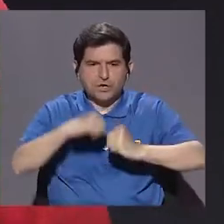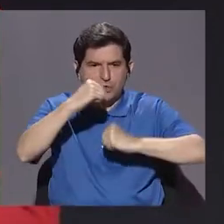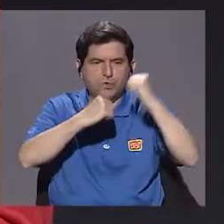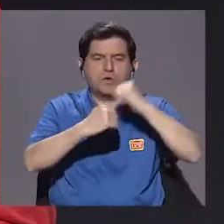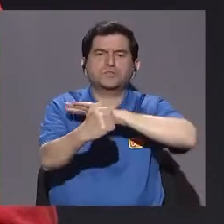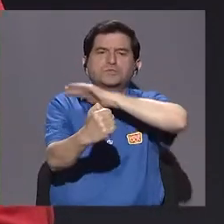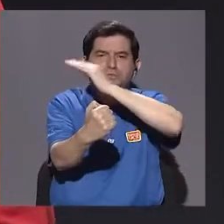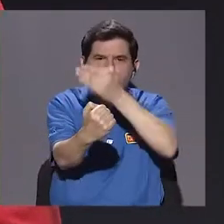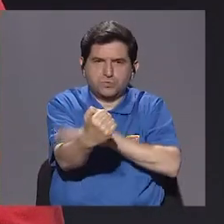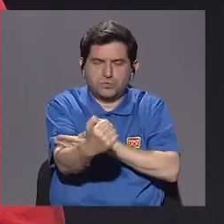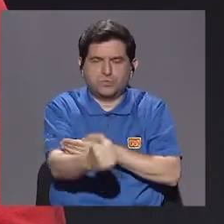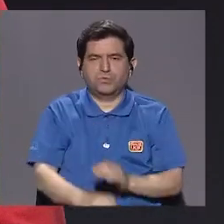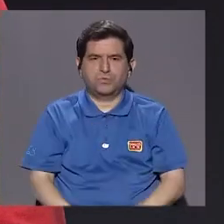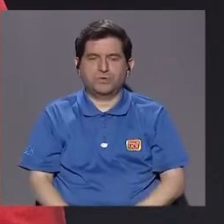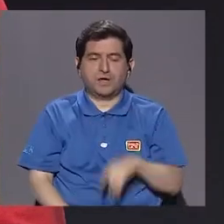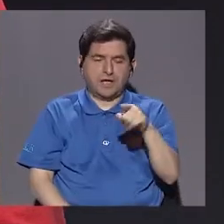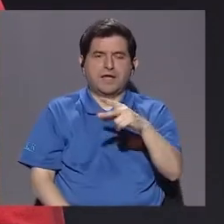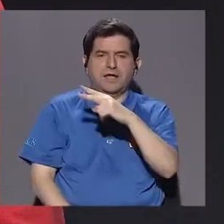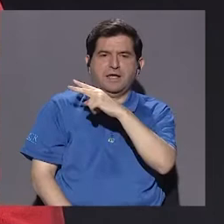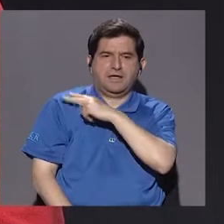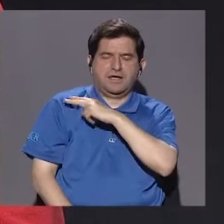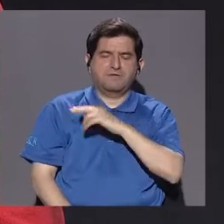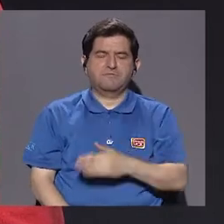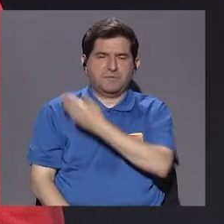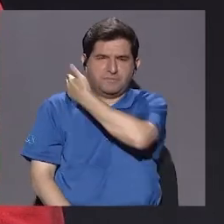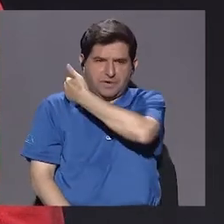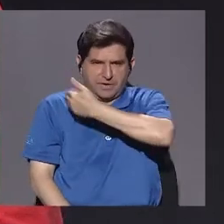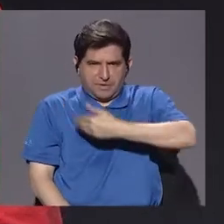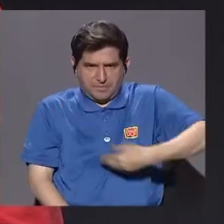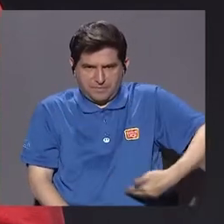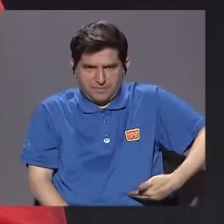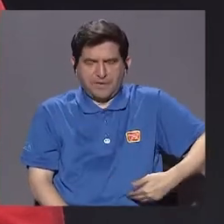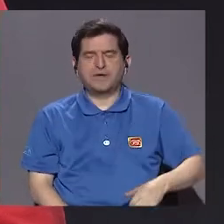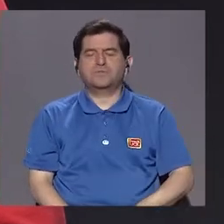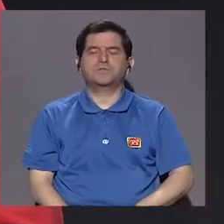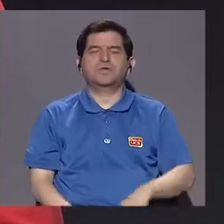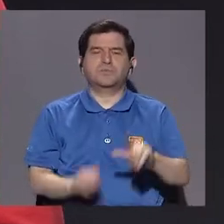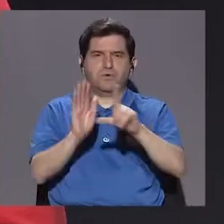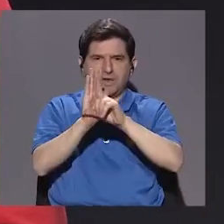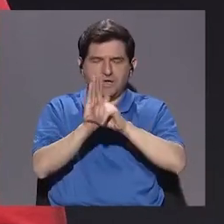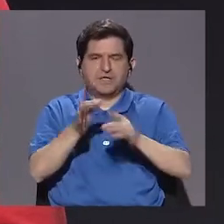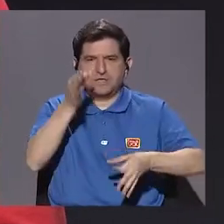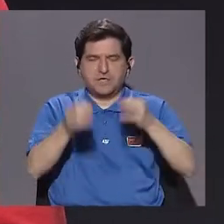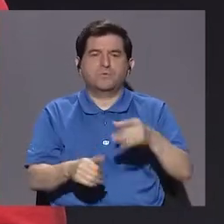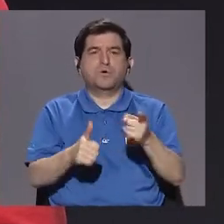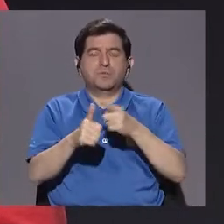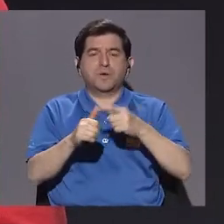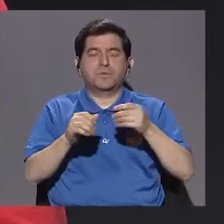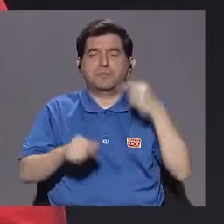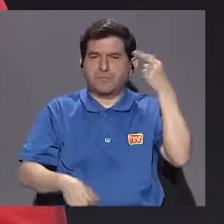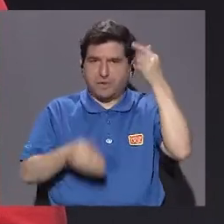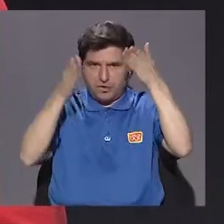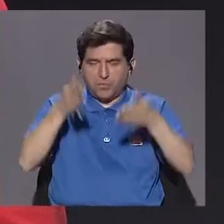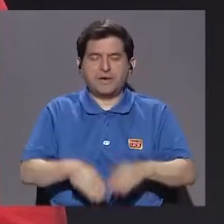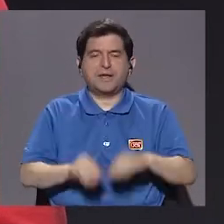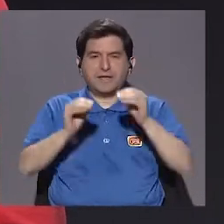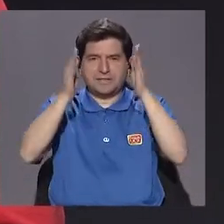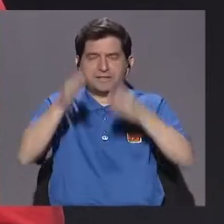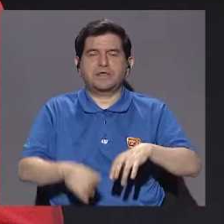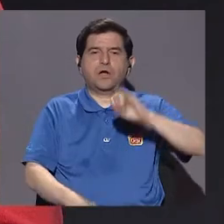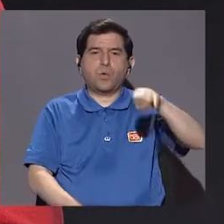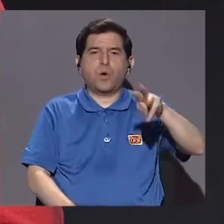estructura de poderes estado jefe poder ejecutivo legislativo ya nuestro primer gobernante fue un maestro juan bueno en andas